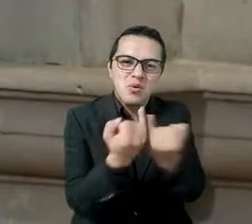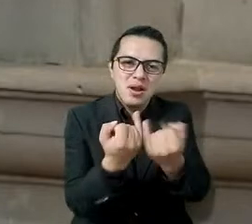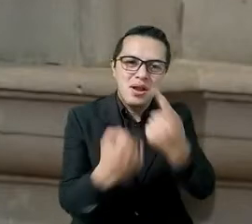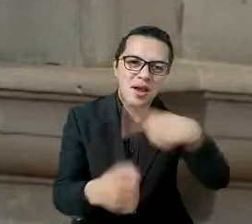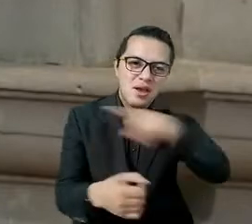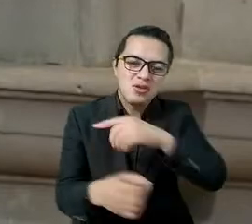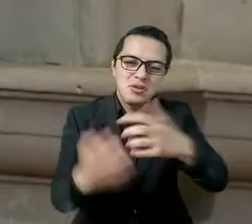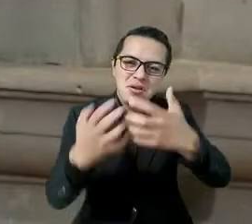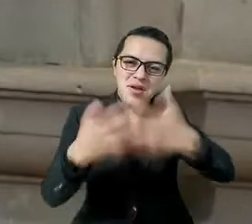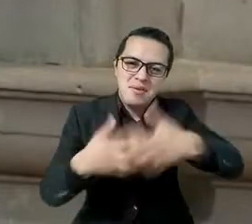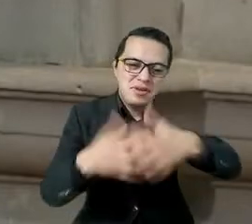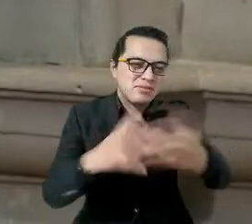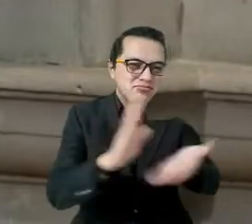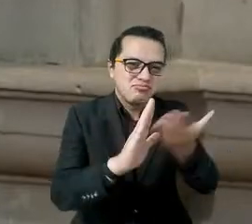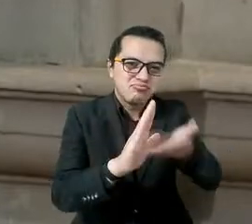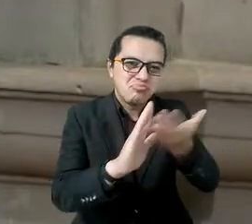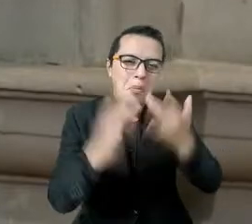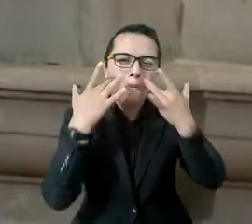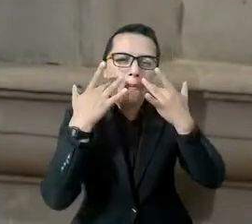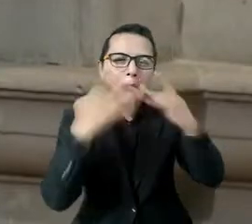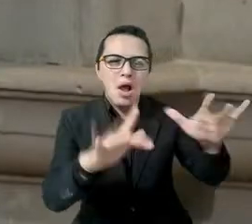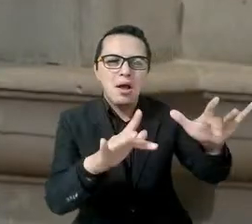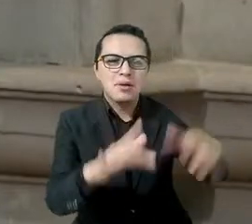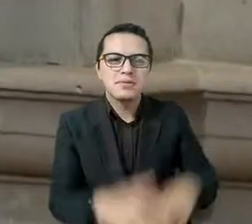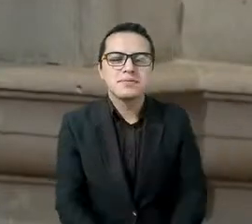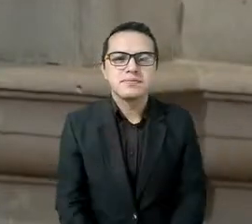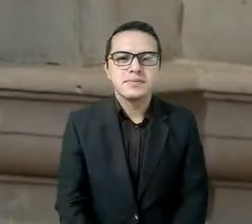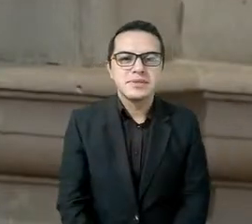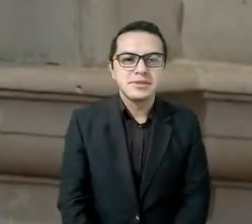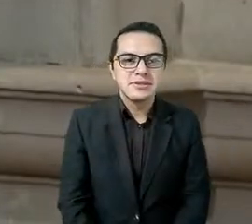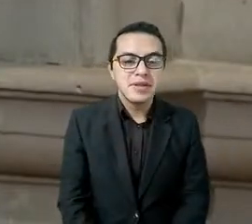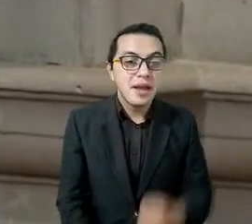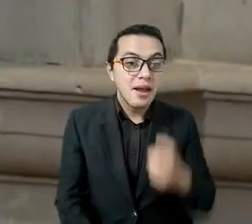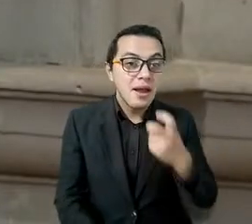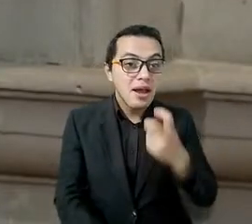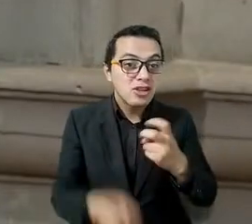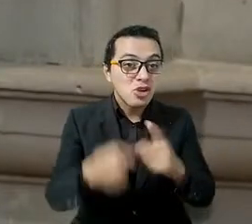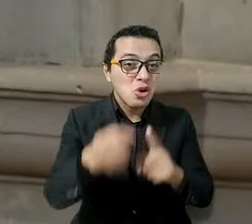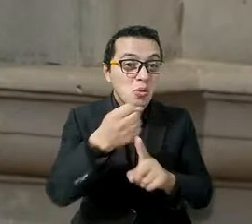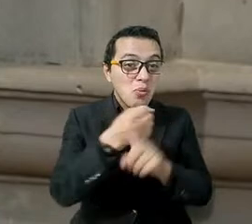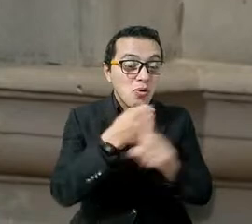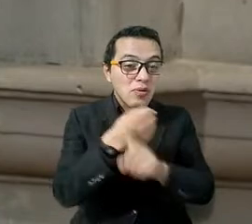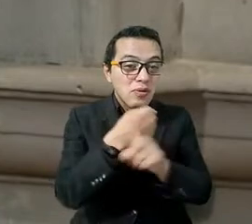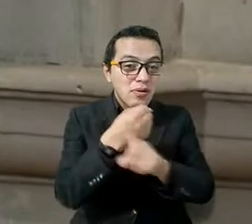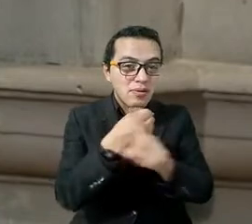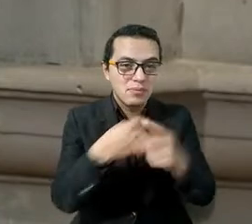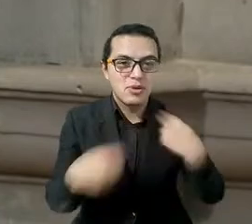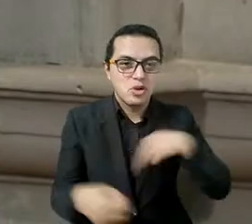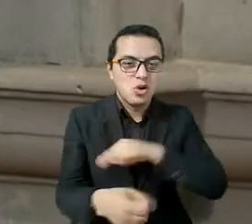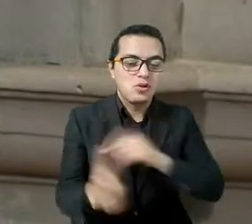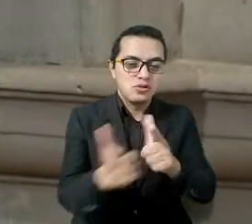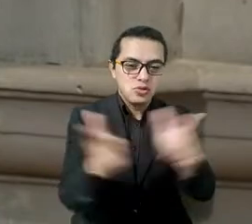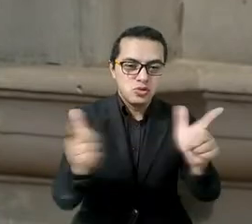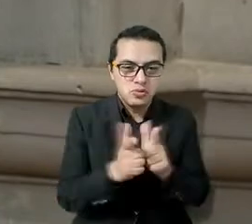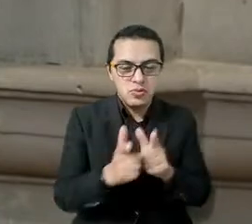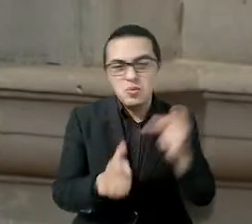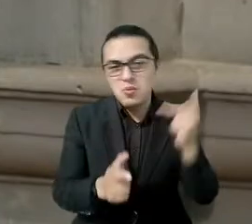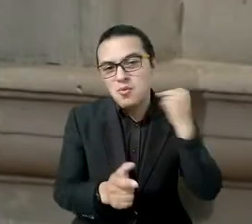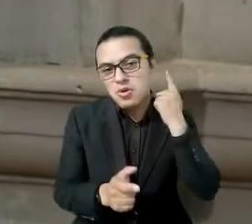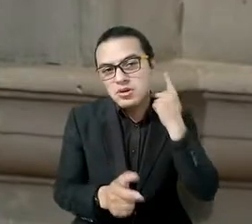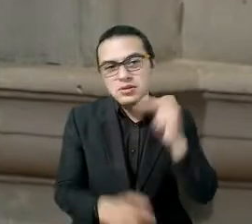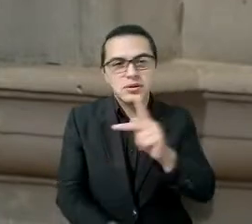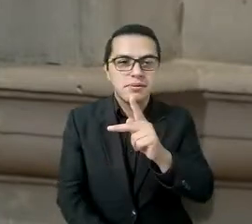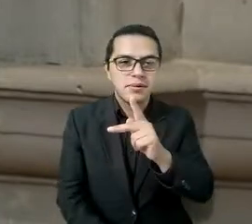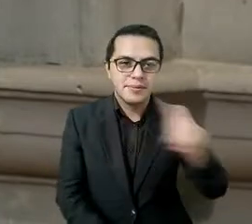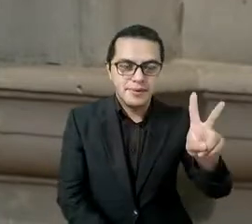dar respuesta a esta problemática, quienes conformamos el Grupo Parlamentario del Partido Verde Ecologista de